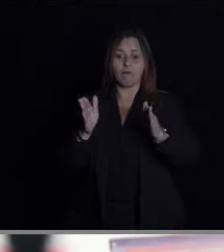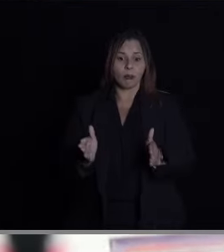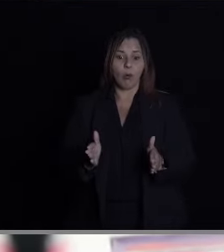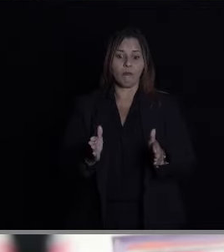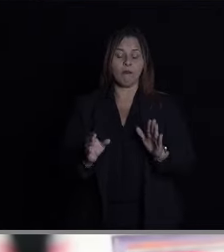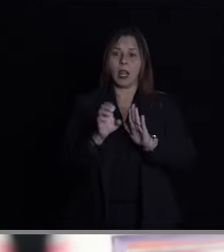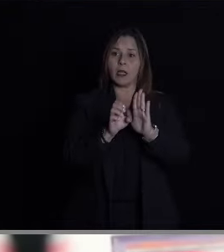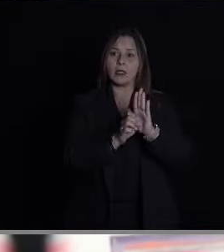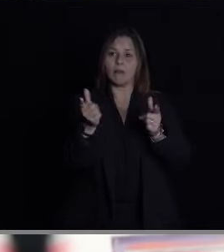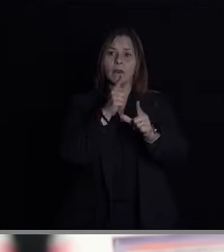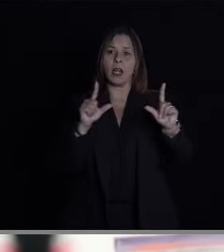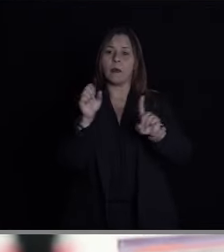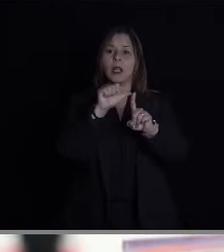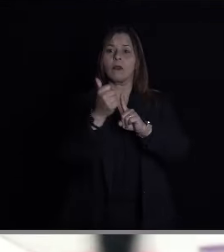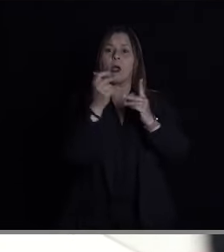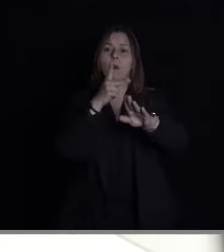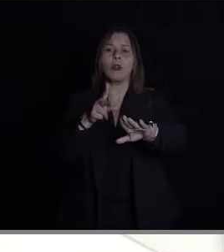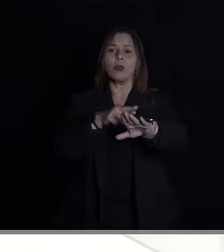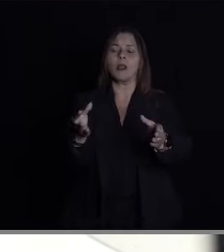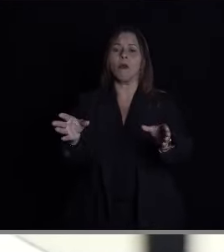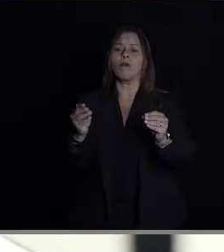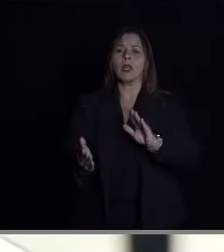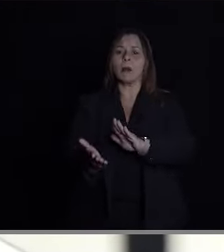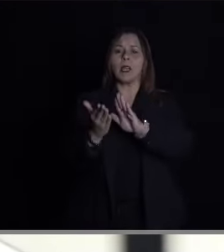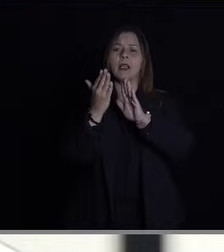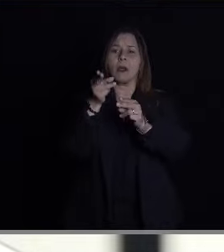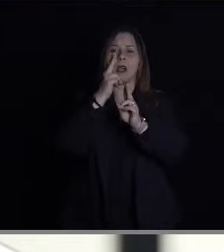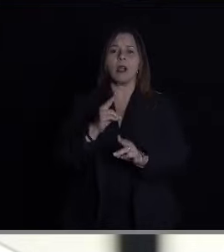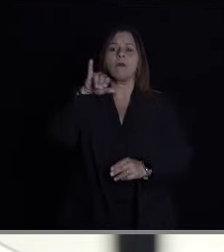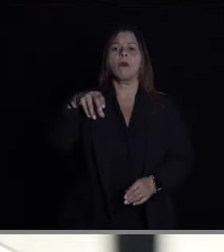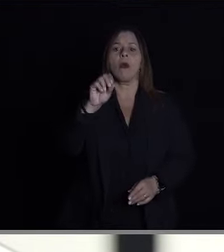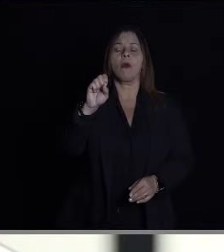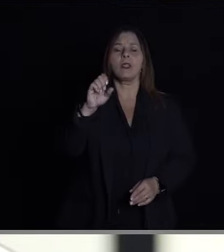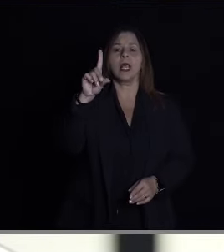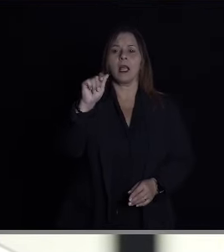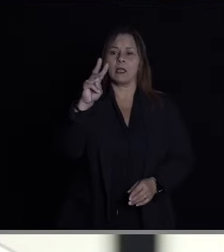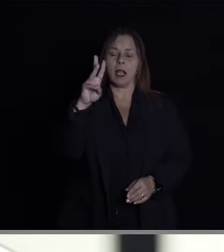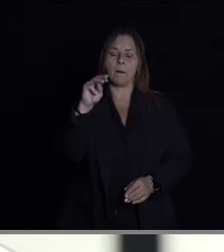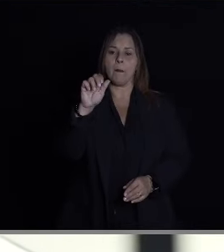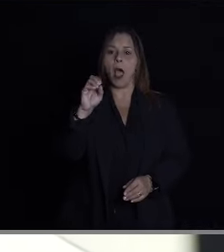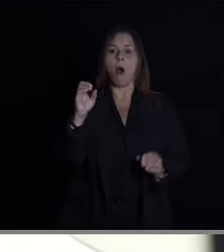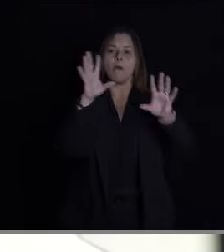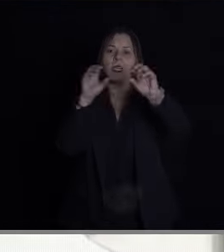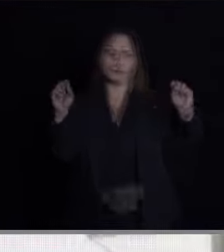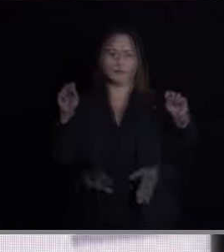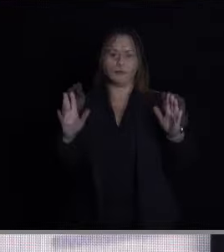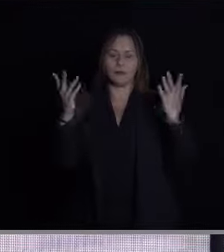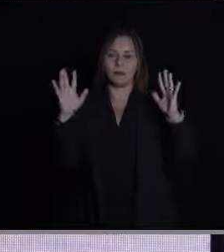Puerto Rico. Reconocemos la presencia del Honorable José Luis Dalmau, presidente del Senado de Puerto